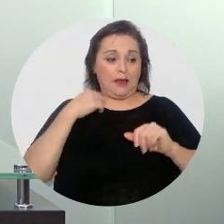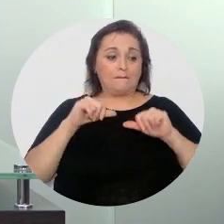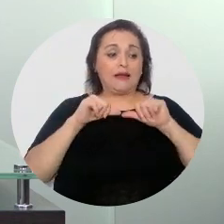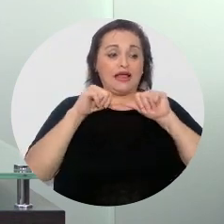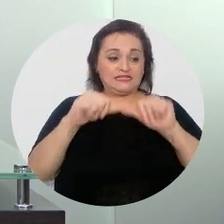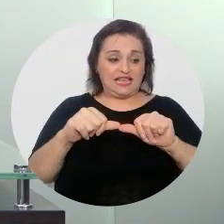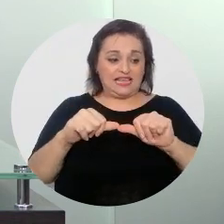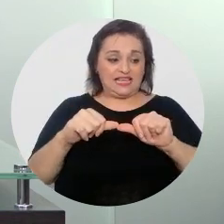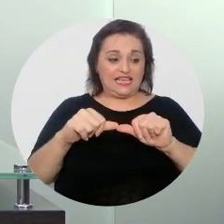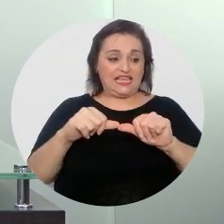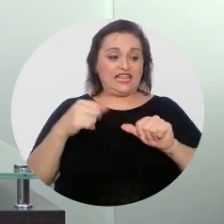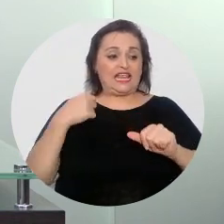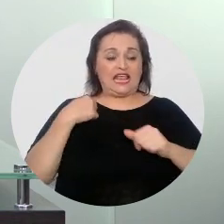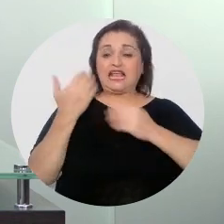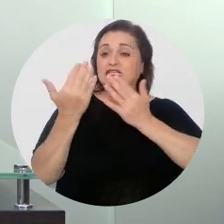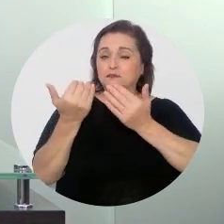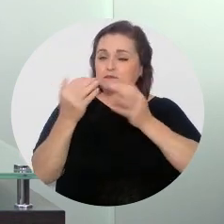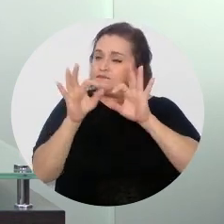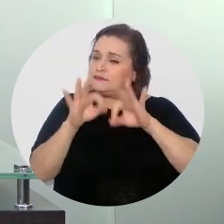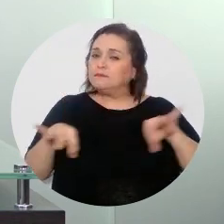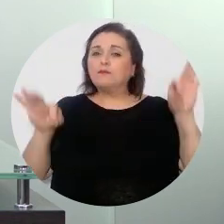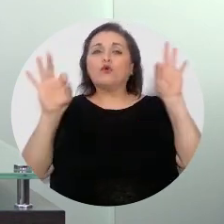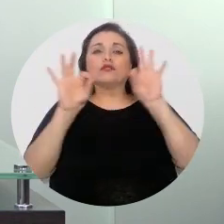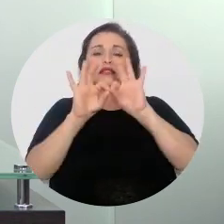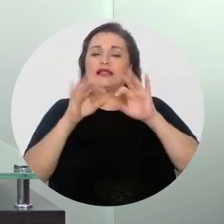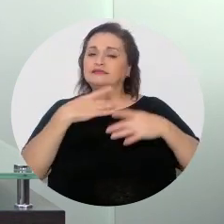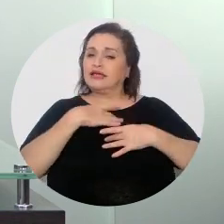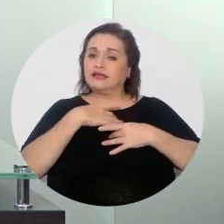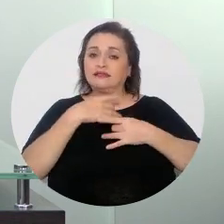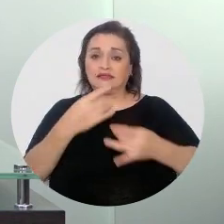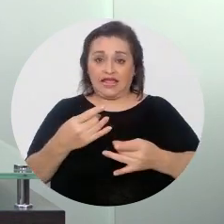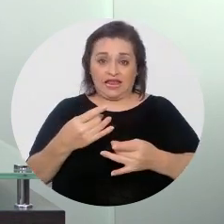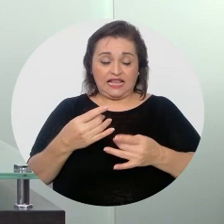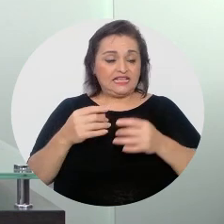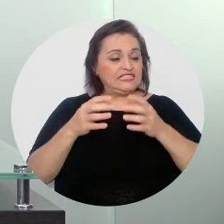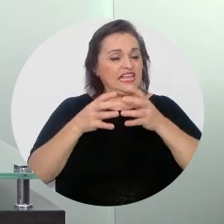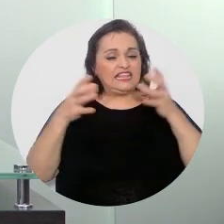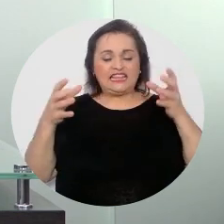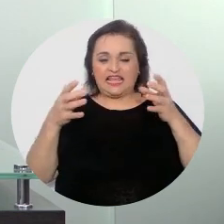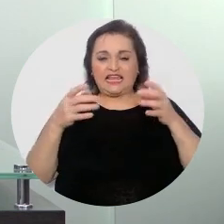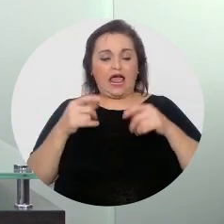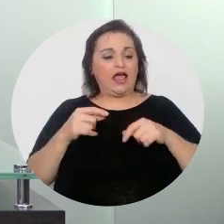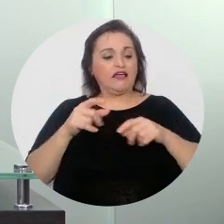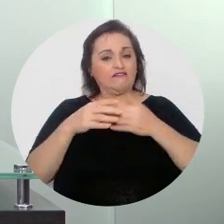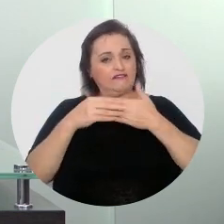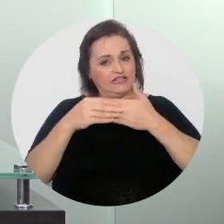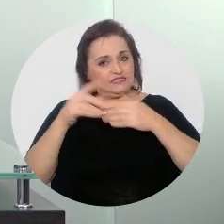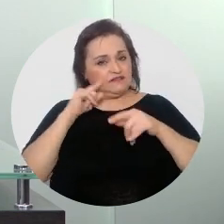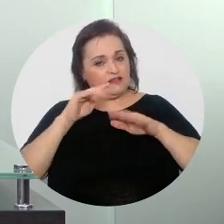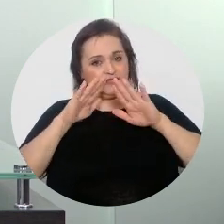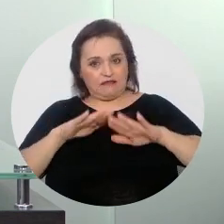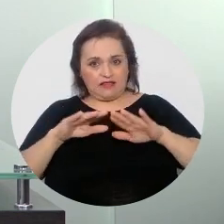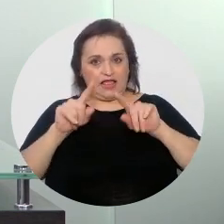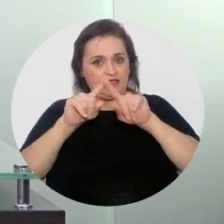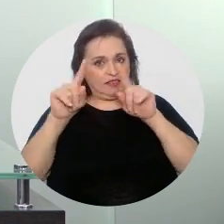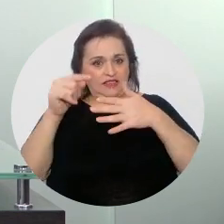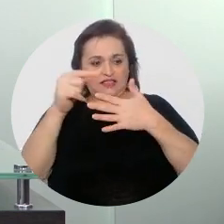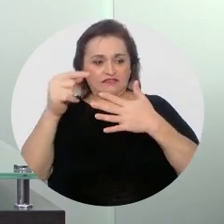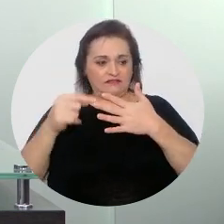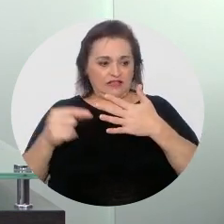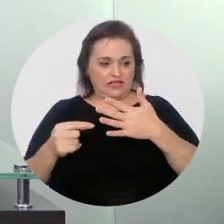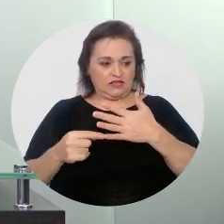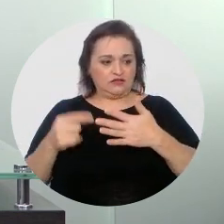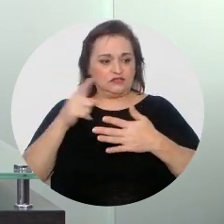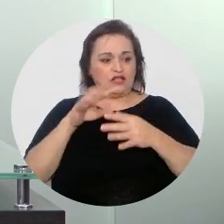y que les aseguro les resultará de gran importancia, de gran interés y de gran utilidad para